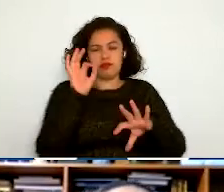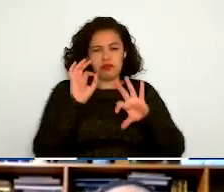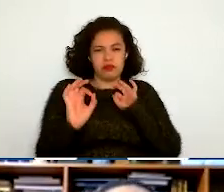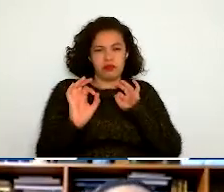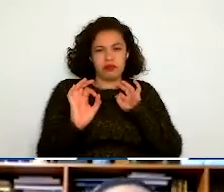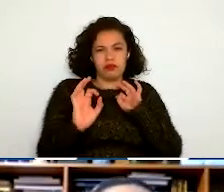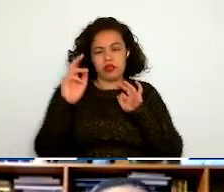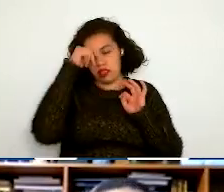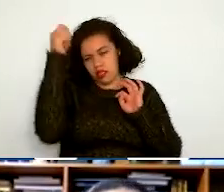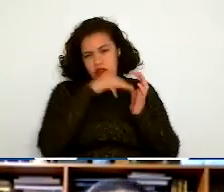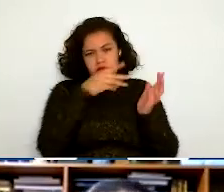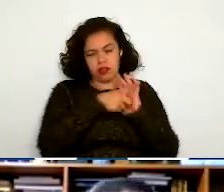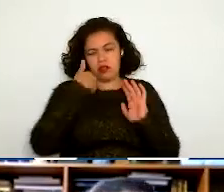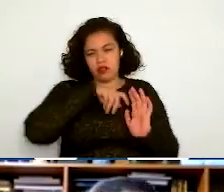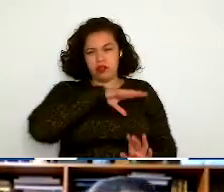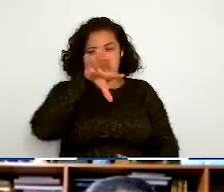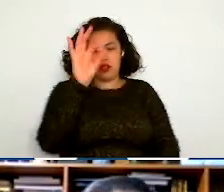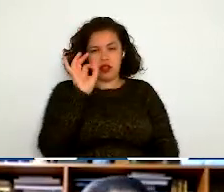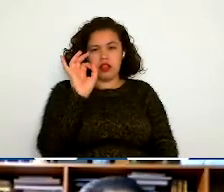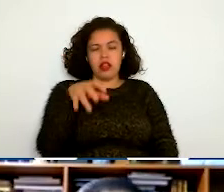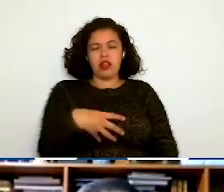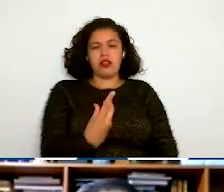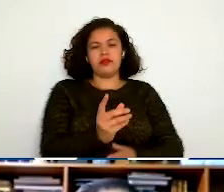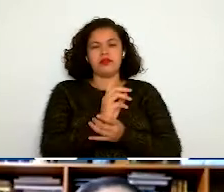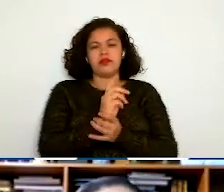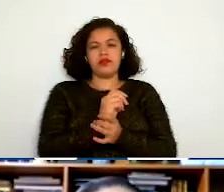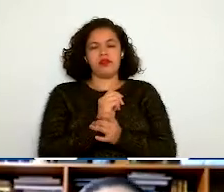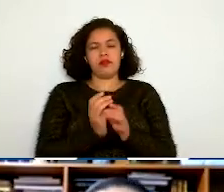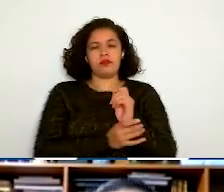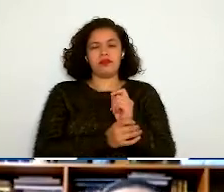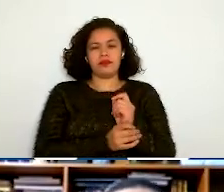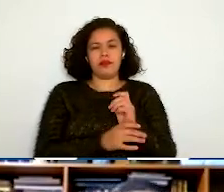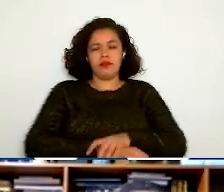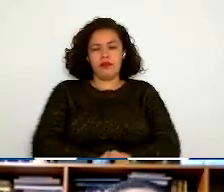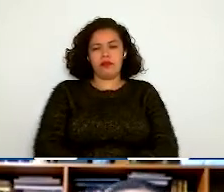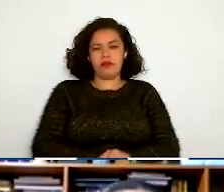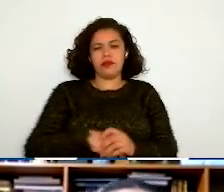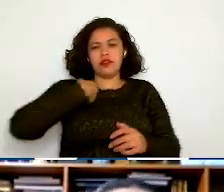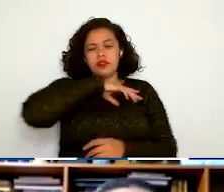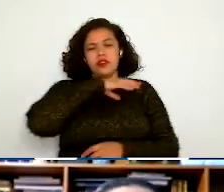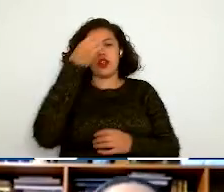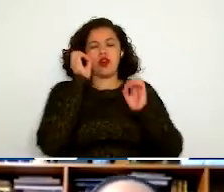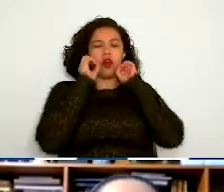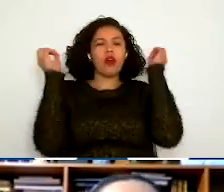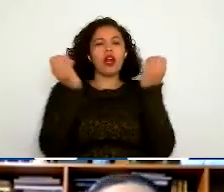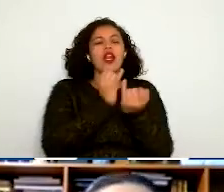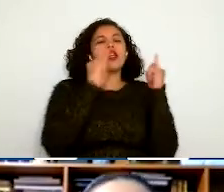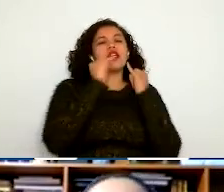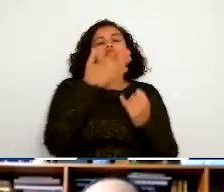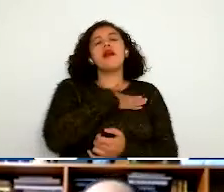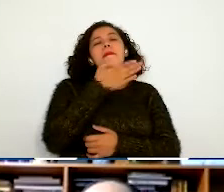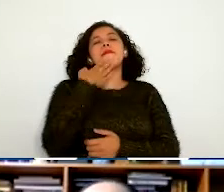enfoque teórico y metodológico en que nosotros vamos a generar organizaciones o bien instituciones